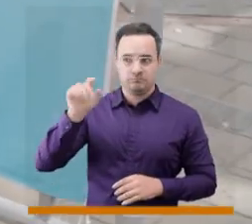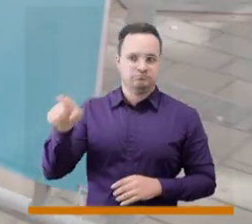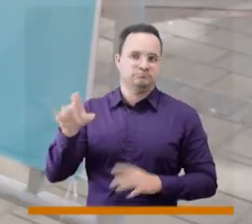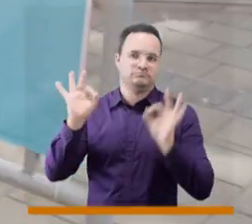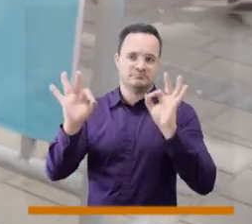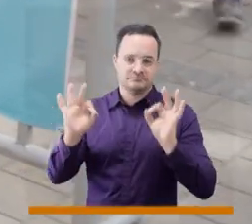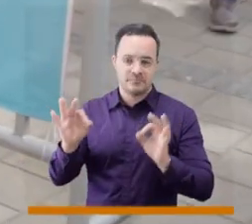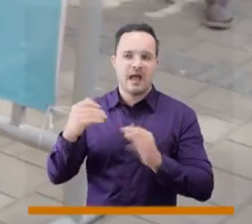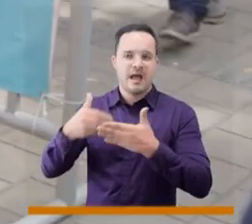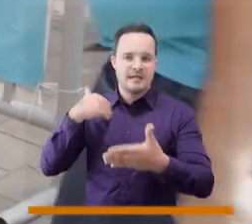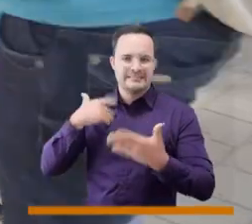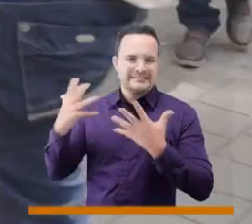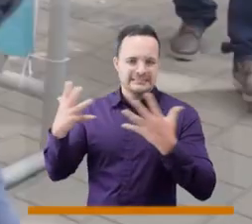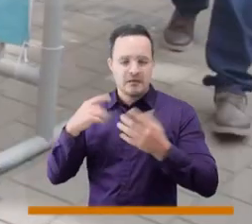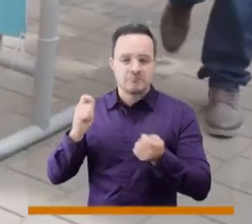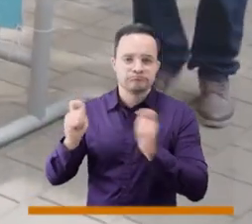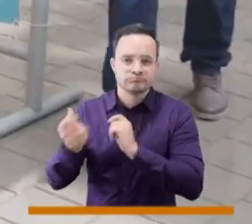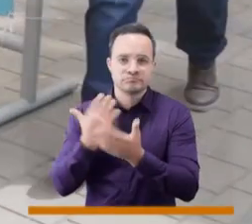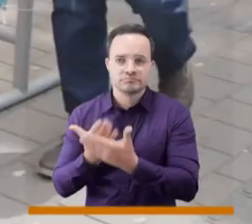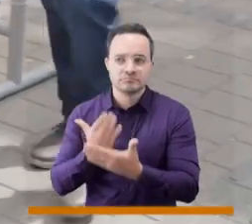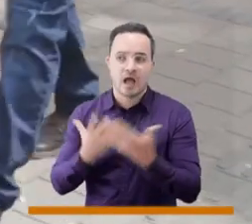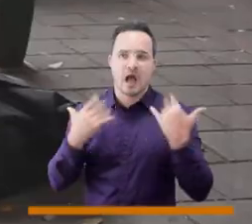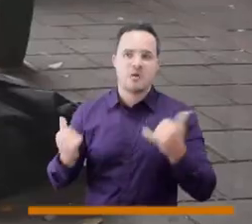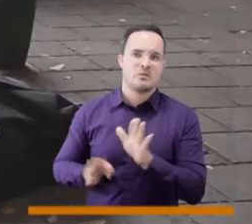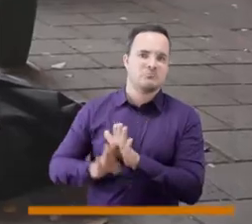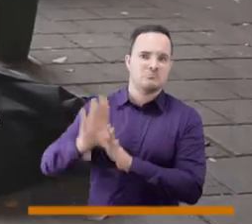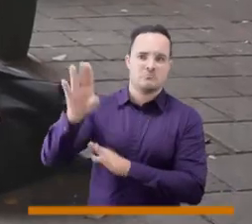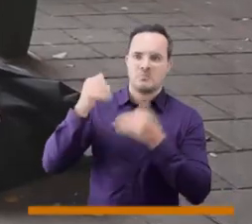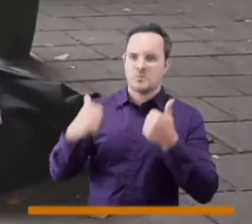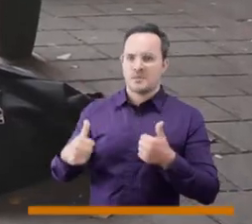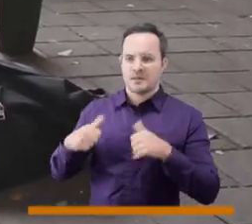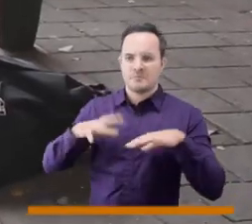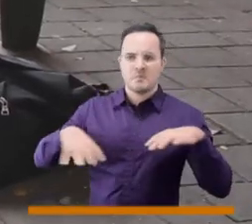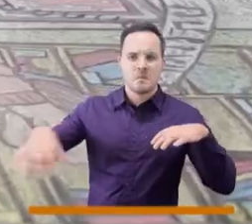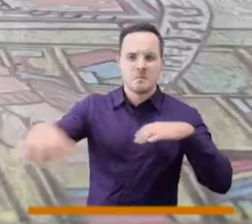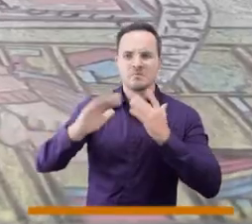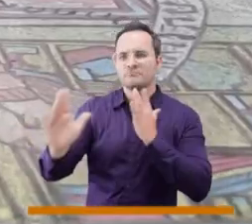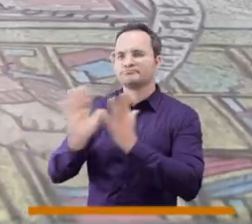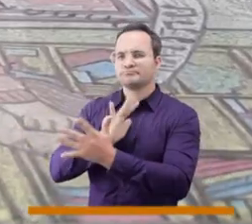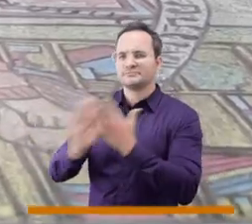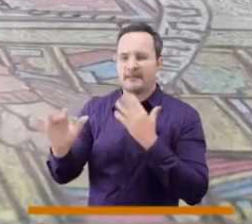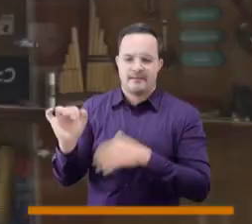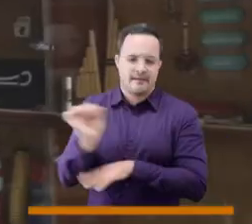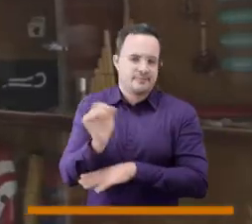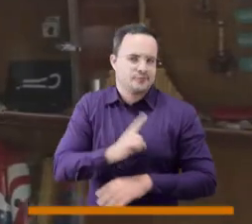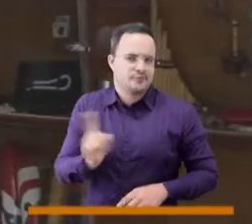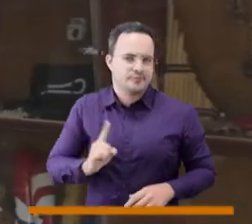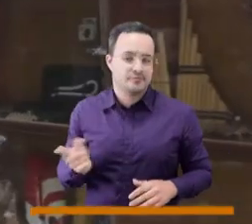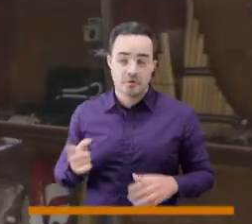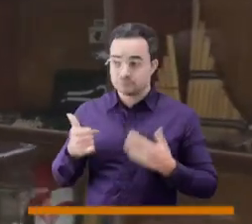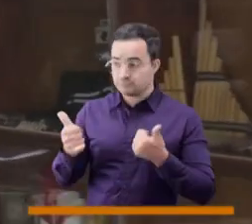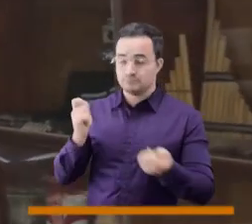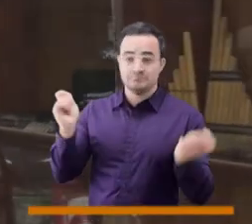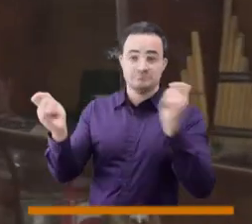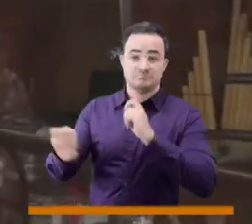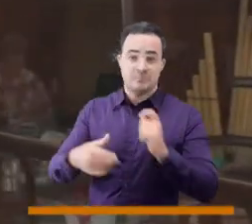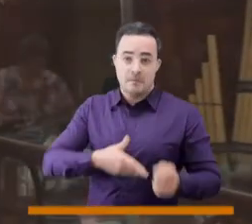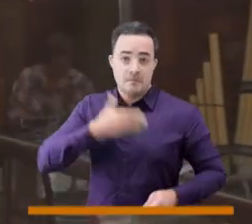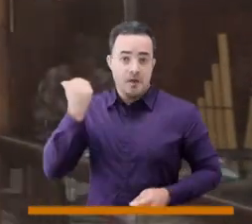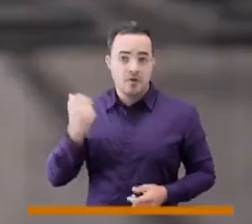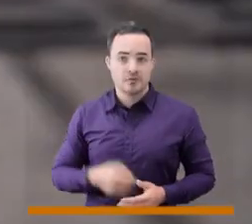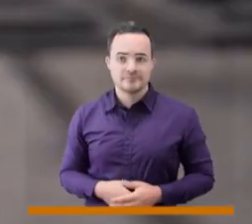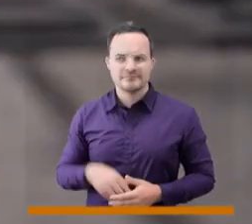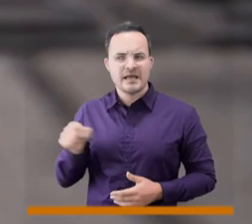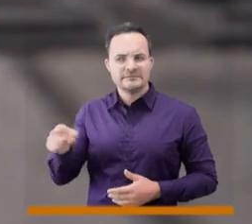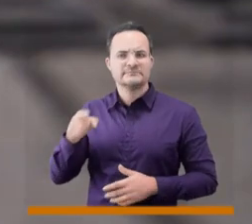dificultades, pero ha sido en su gran mayoría poderosa en la ocupación del espacio público por los peatones, por los comerciantes, y una forma